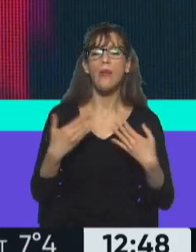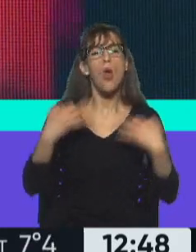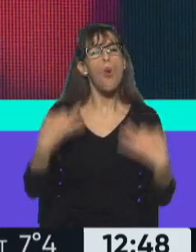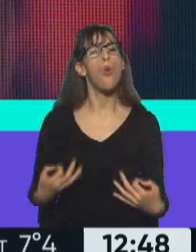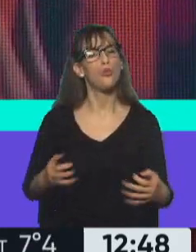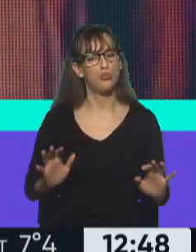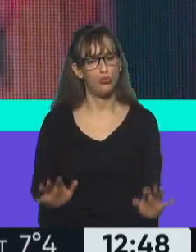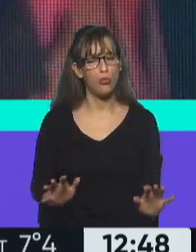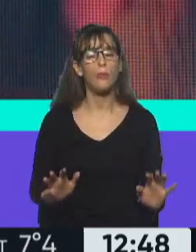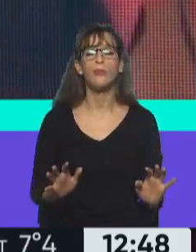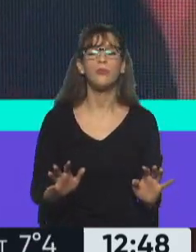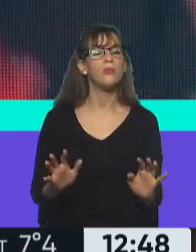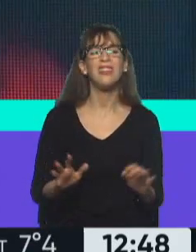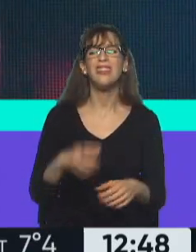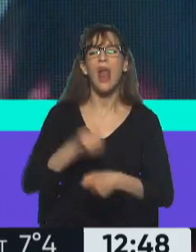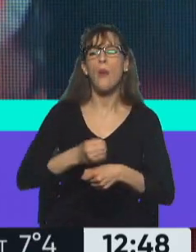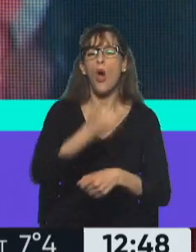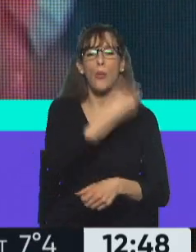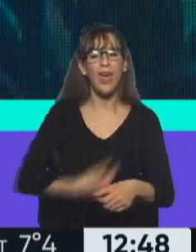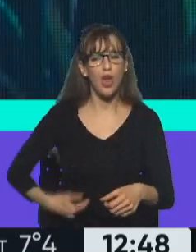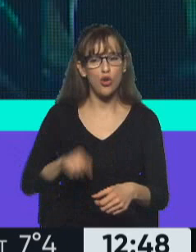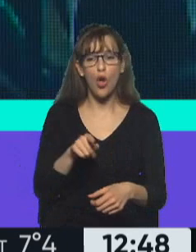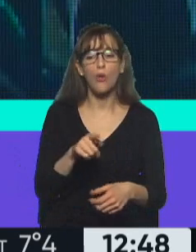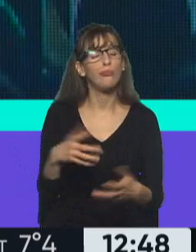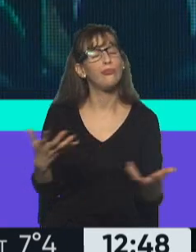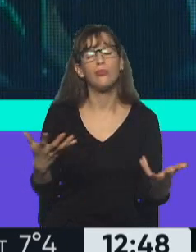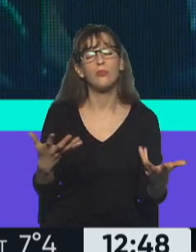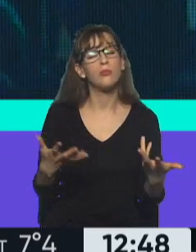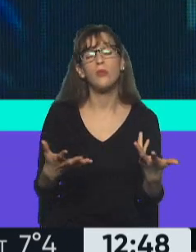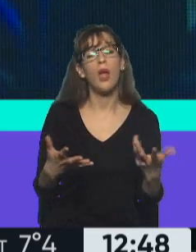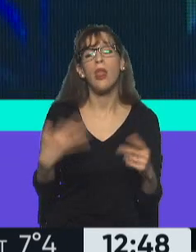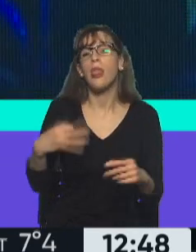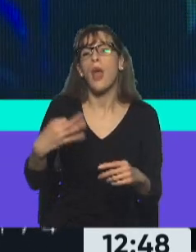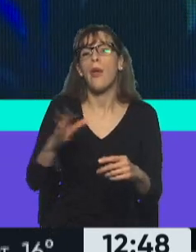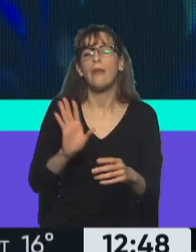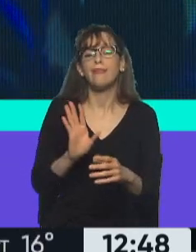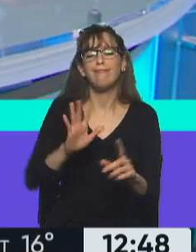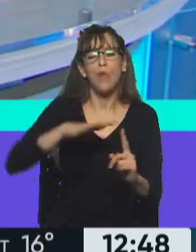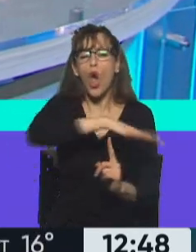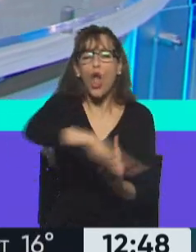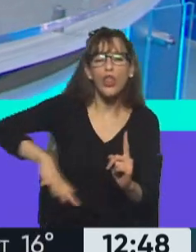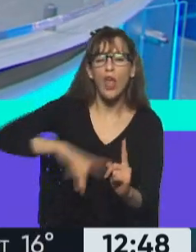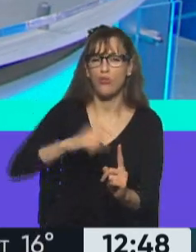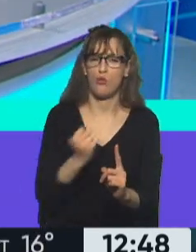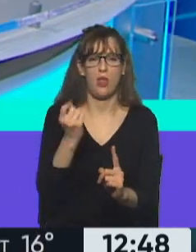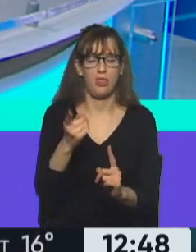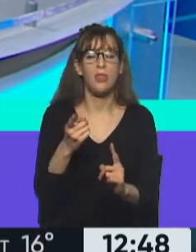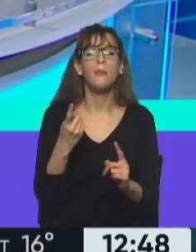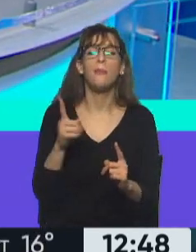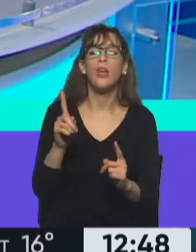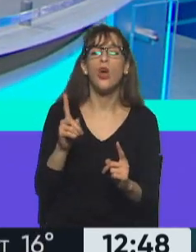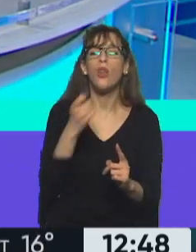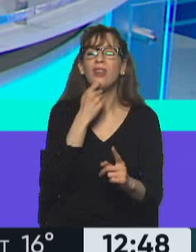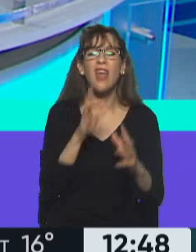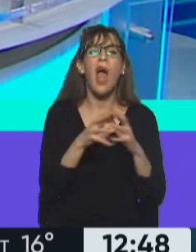gestión hay que juzgarla cualquier gestión hay que juzgarla en coste en contexto alfonsín desde el 6 pero tenían los militares en el cuartel